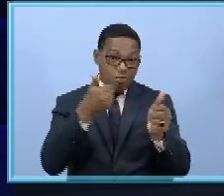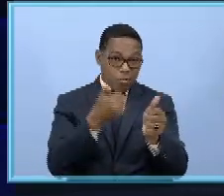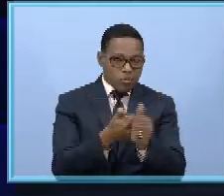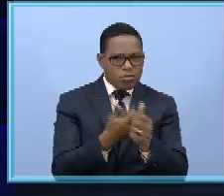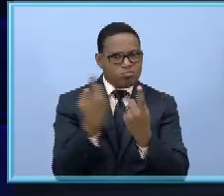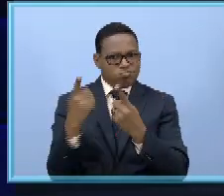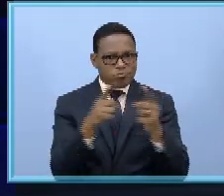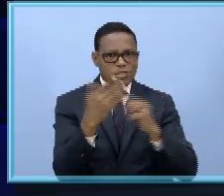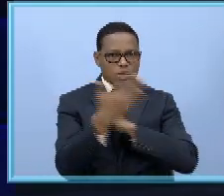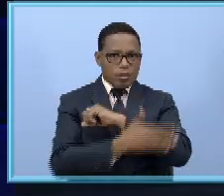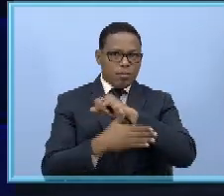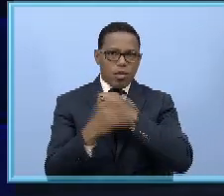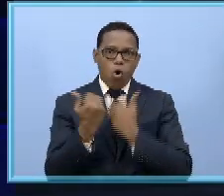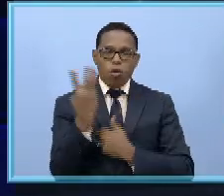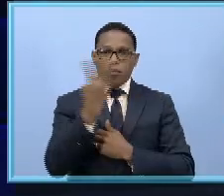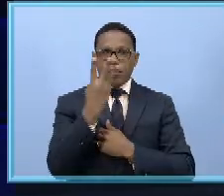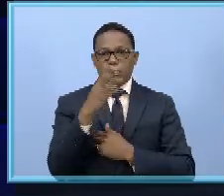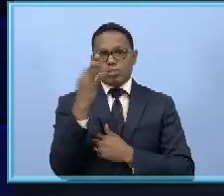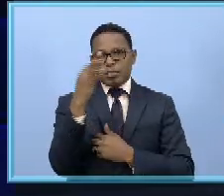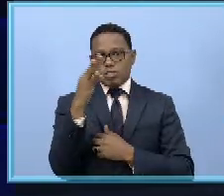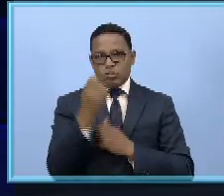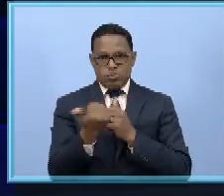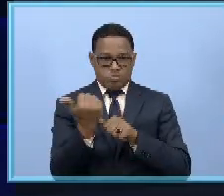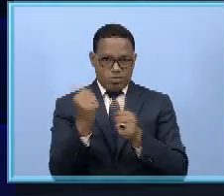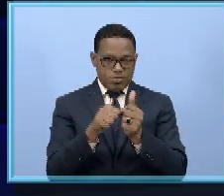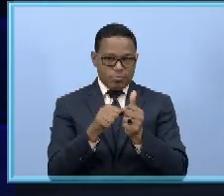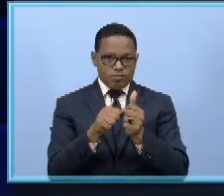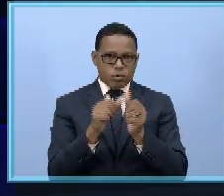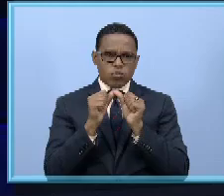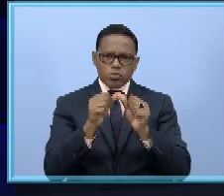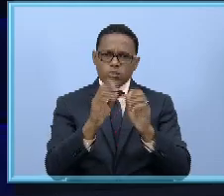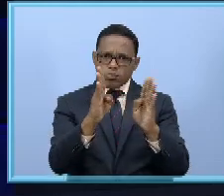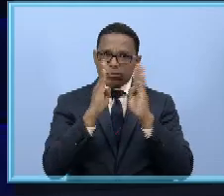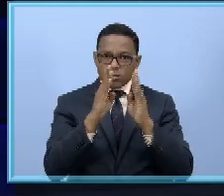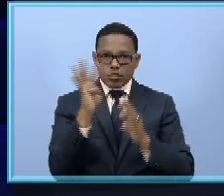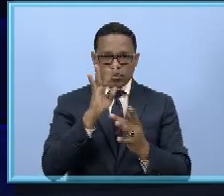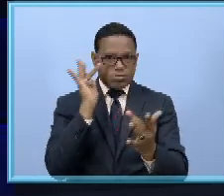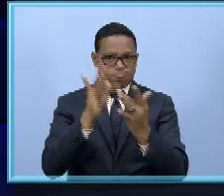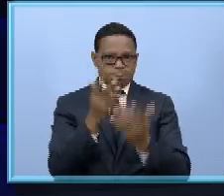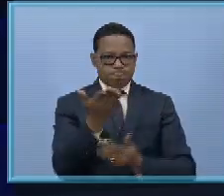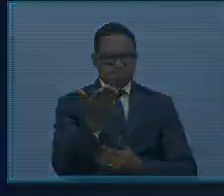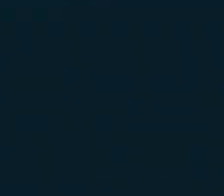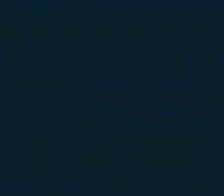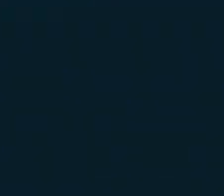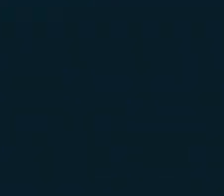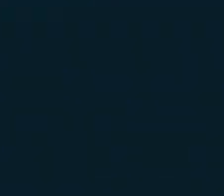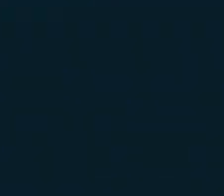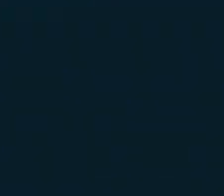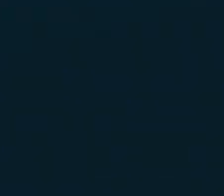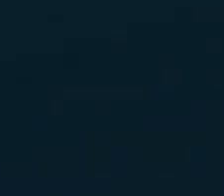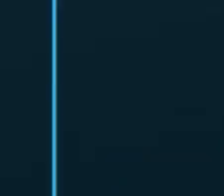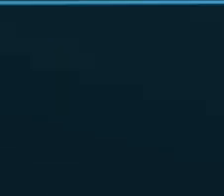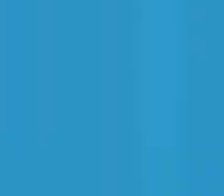pasado en el país en este miércoles 19 de abril. Mantenga la sintonía. El 4 conecta.